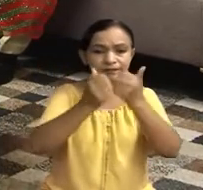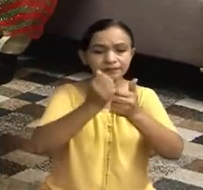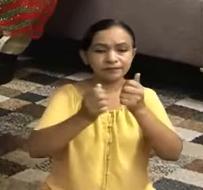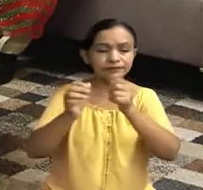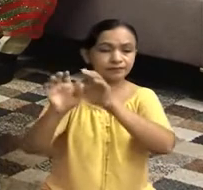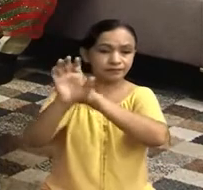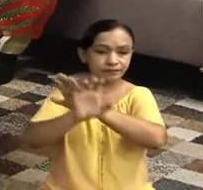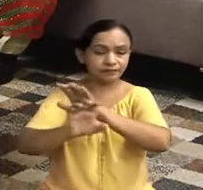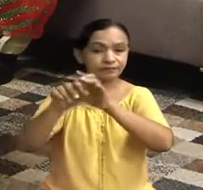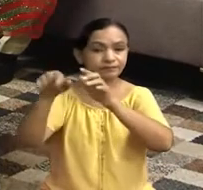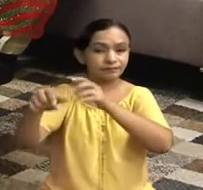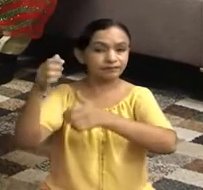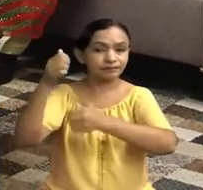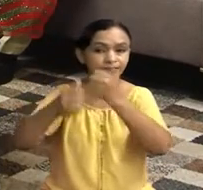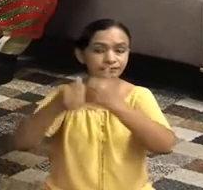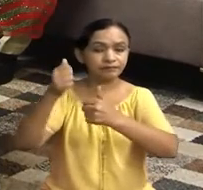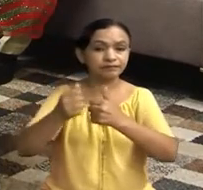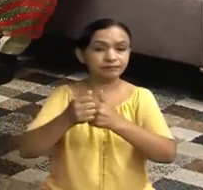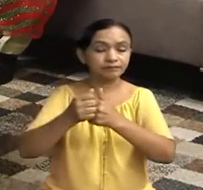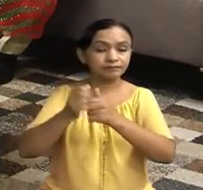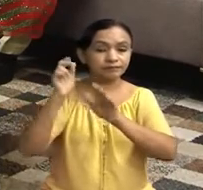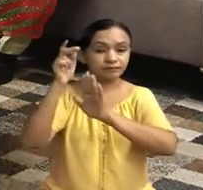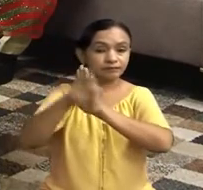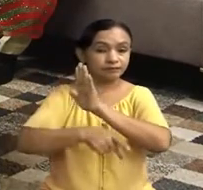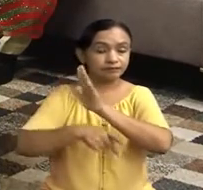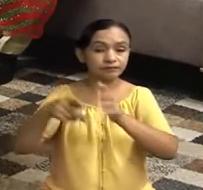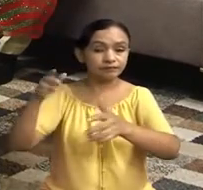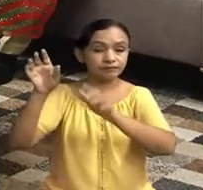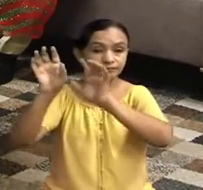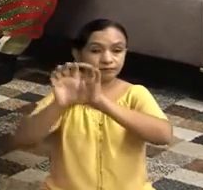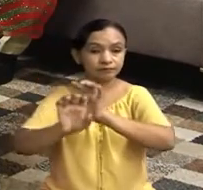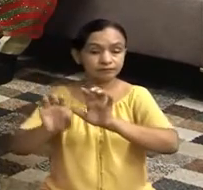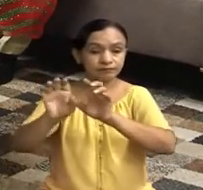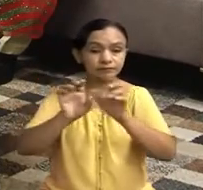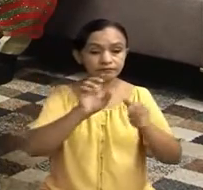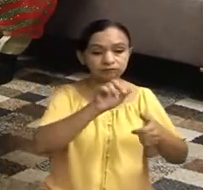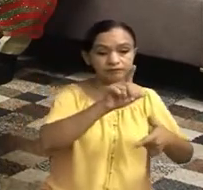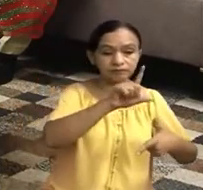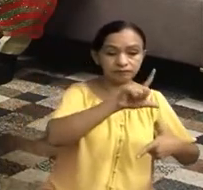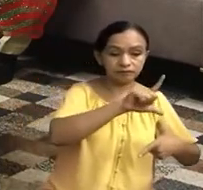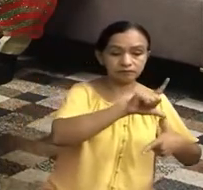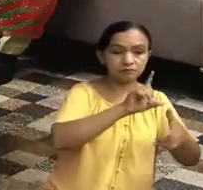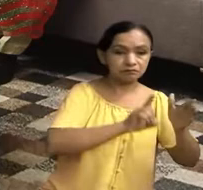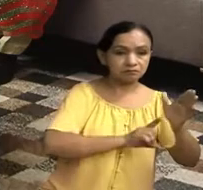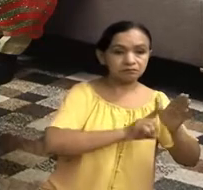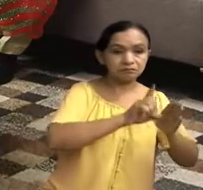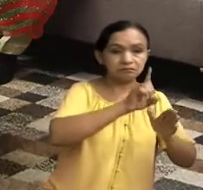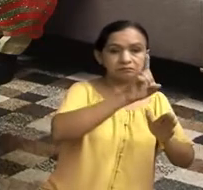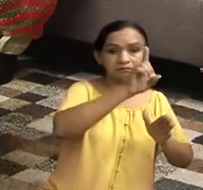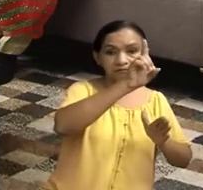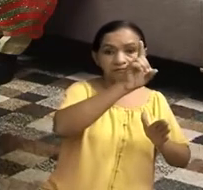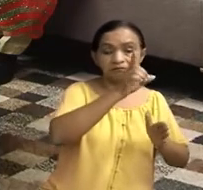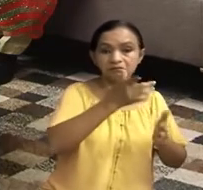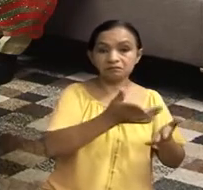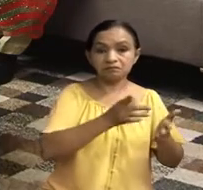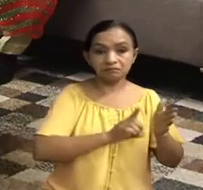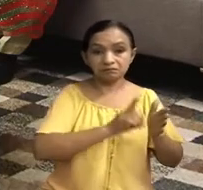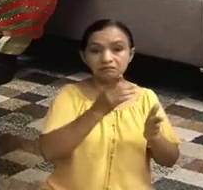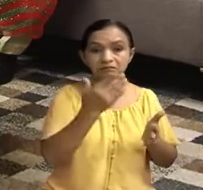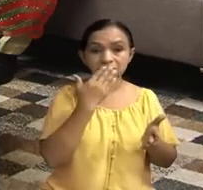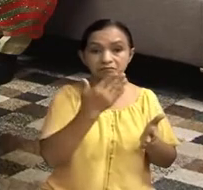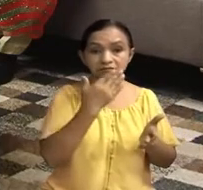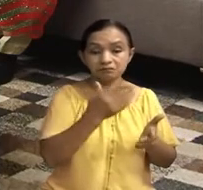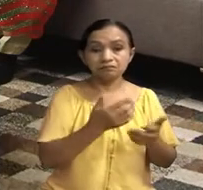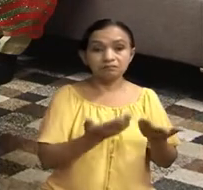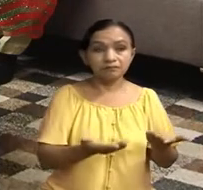mundo desarrollado. Exacto. Entonces, mientras el mundo desarrollado estaba en crisis, América Latina comenzó a progresar a partir de la llegada de gobiernos progresistas. Así.